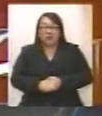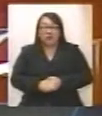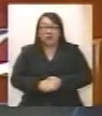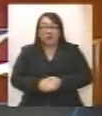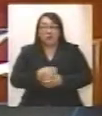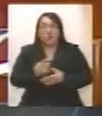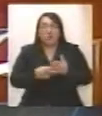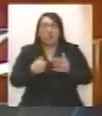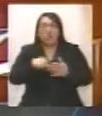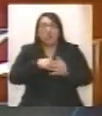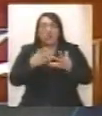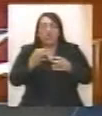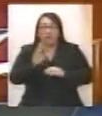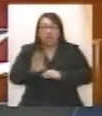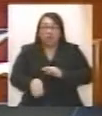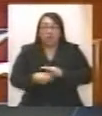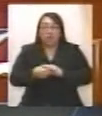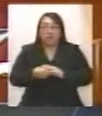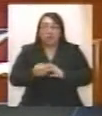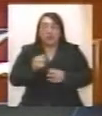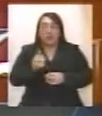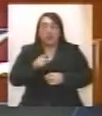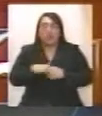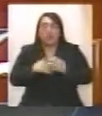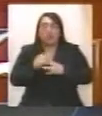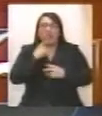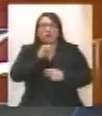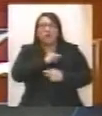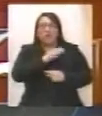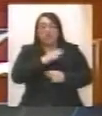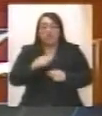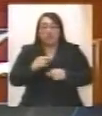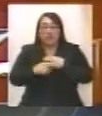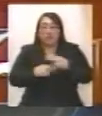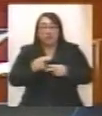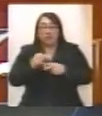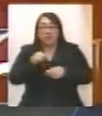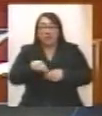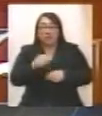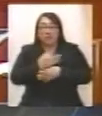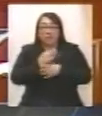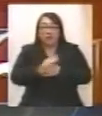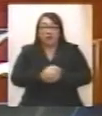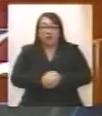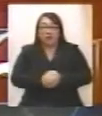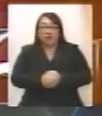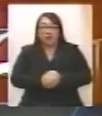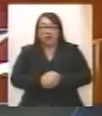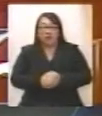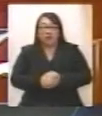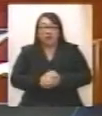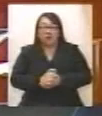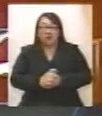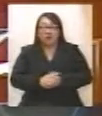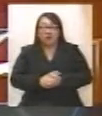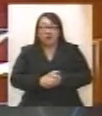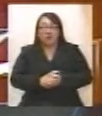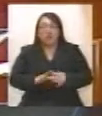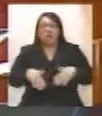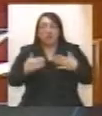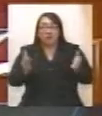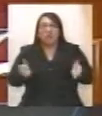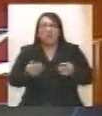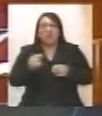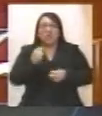Queremos incorporar a las entidades del Gobierno Nacional en este mecanismo a fin de impulsar la